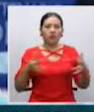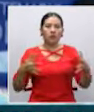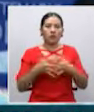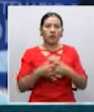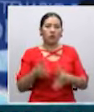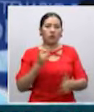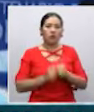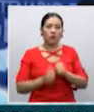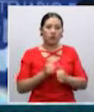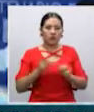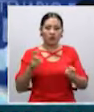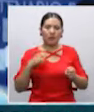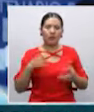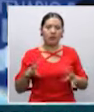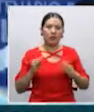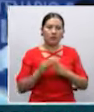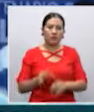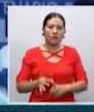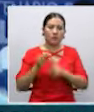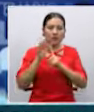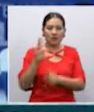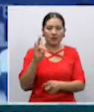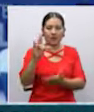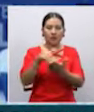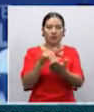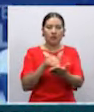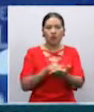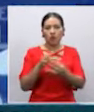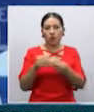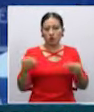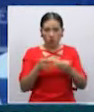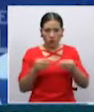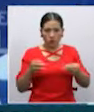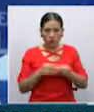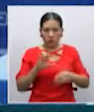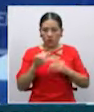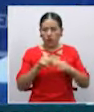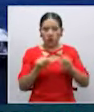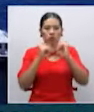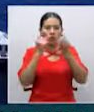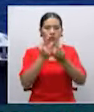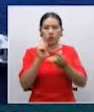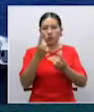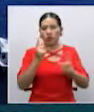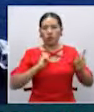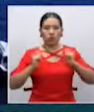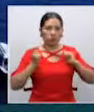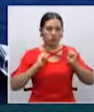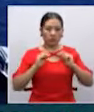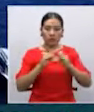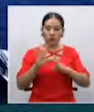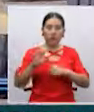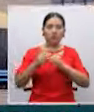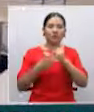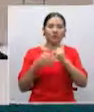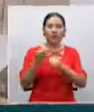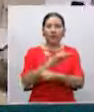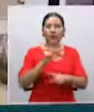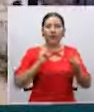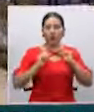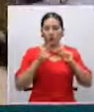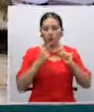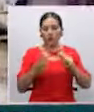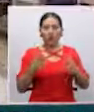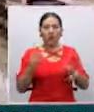la red principal de más de 7 millones de dólares, solamente en el sector del turismo, ¿no? El viceministro de Turismo informó que casi 1000